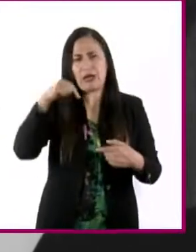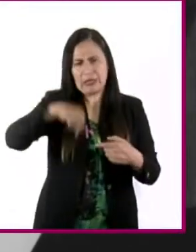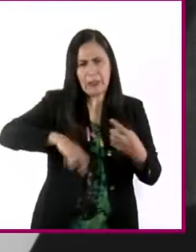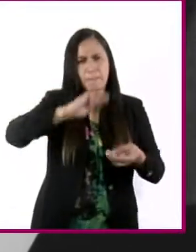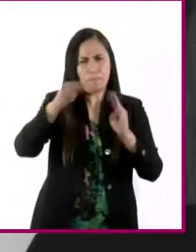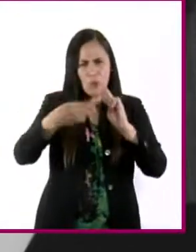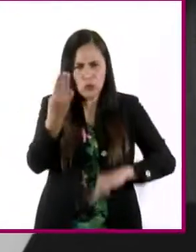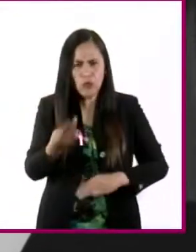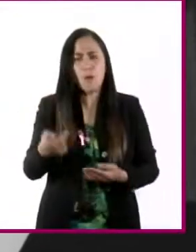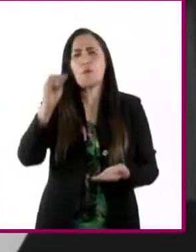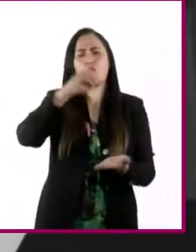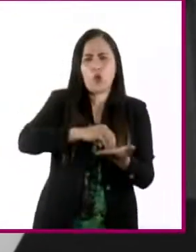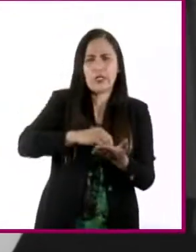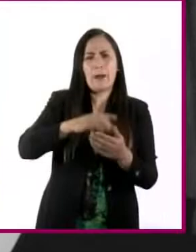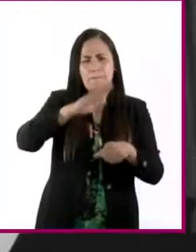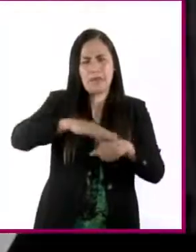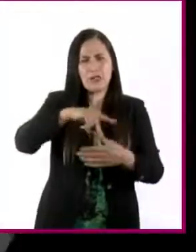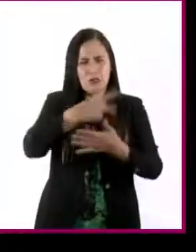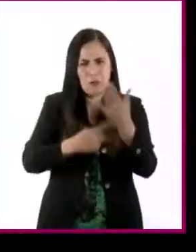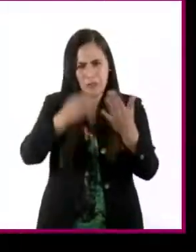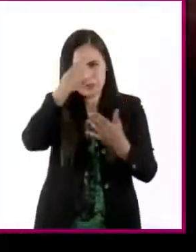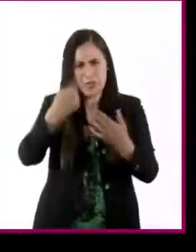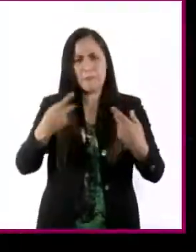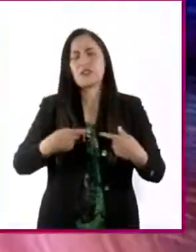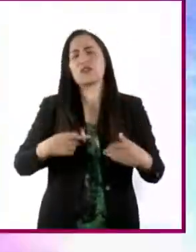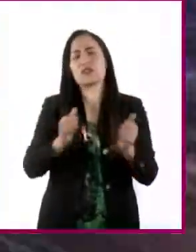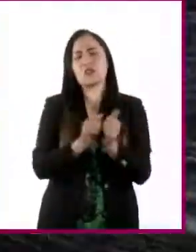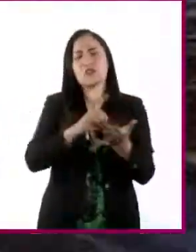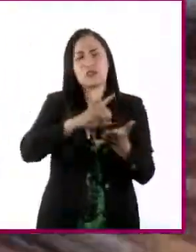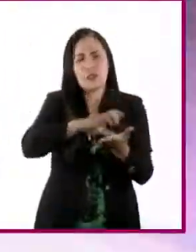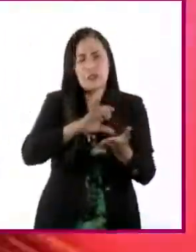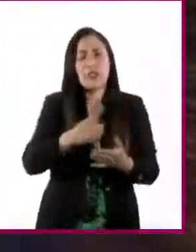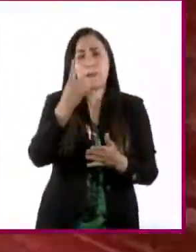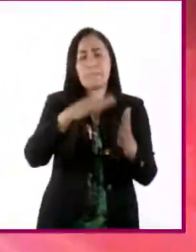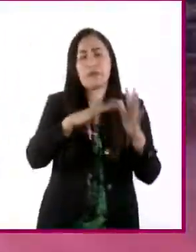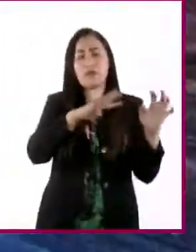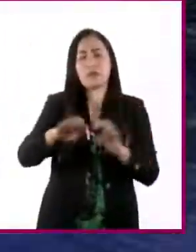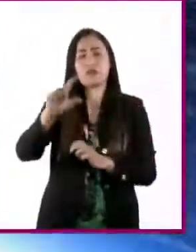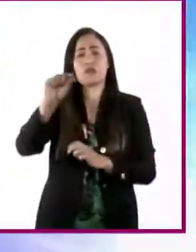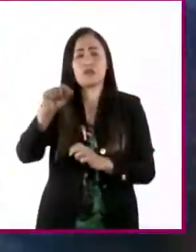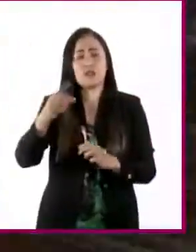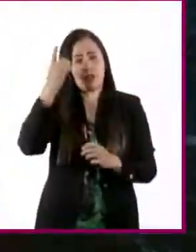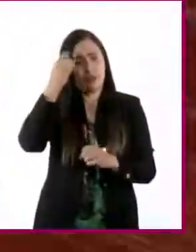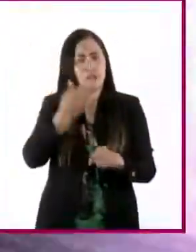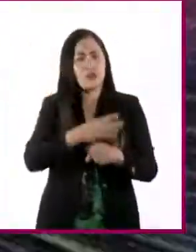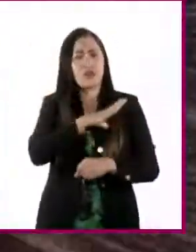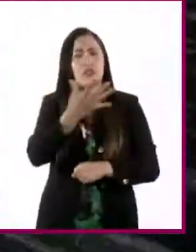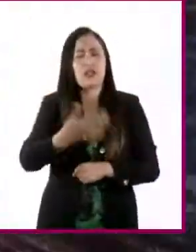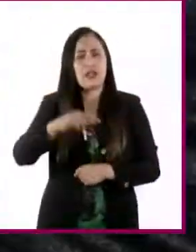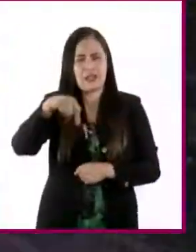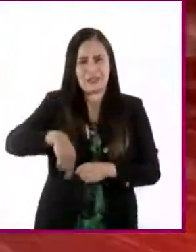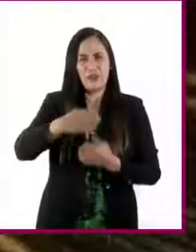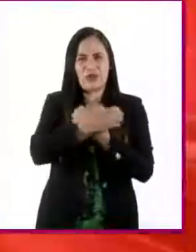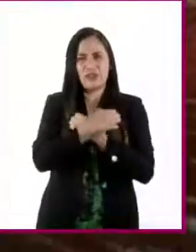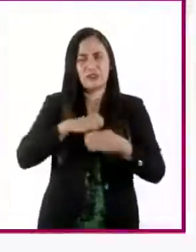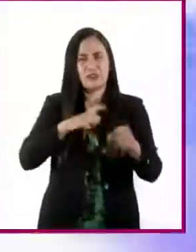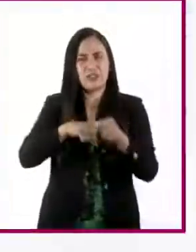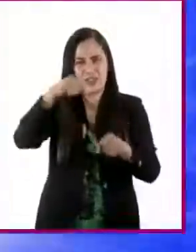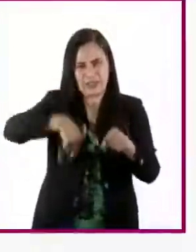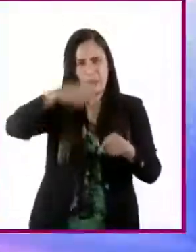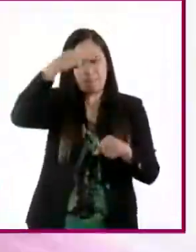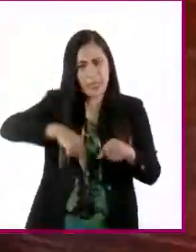sí es necesario que cuenten con contenido digital adecuado para sus características físicas y mentales, como videos y software muy claros en el lenguaje,